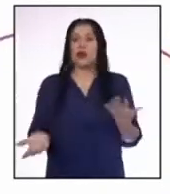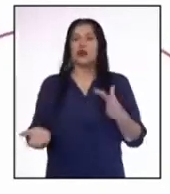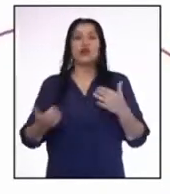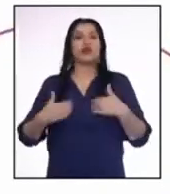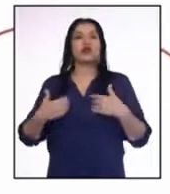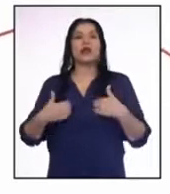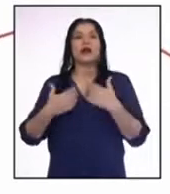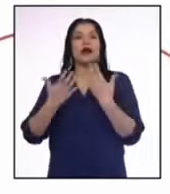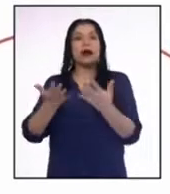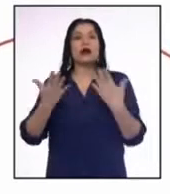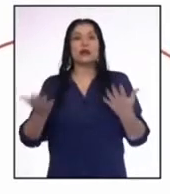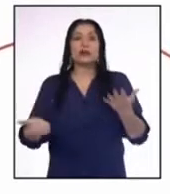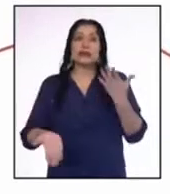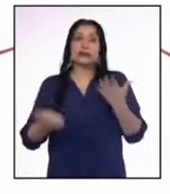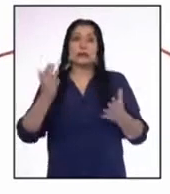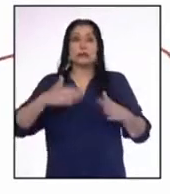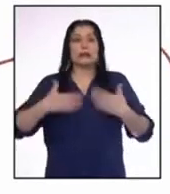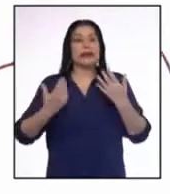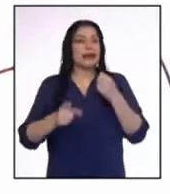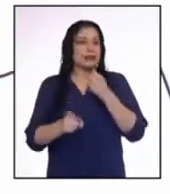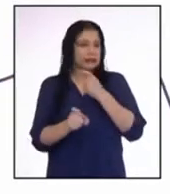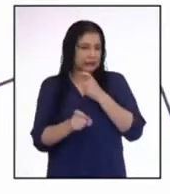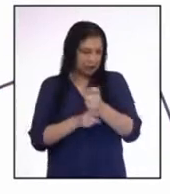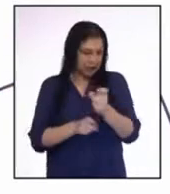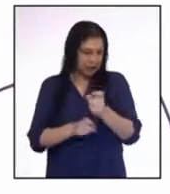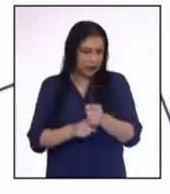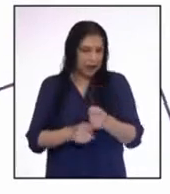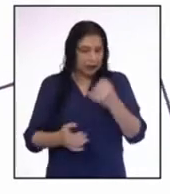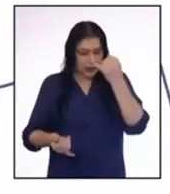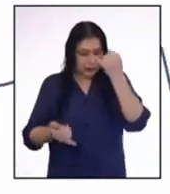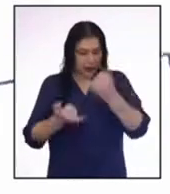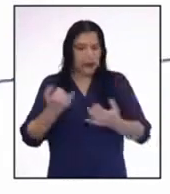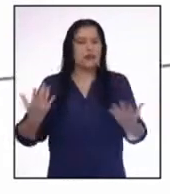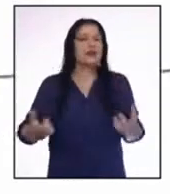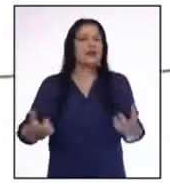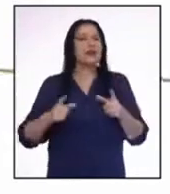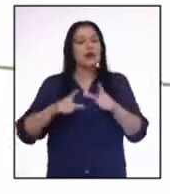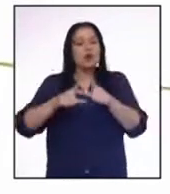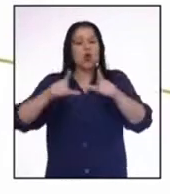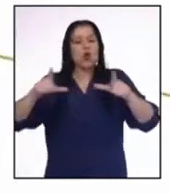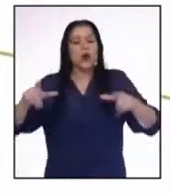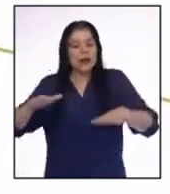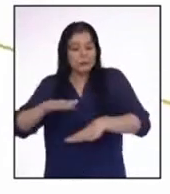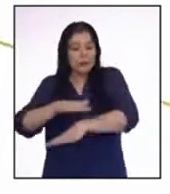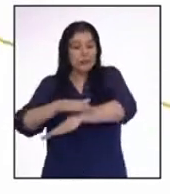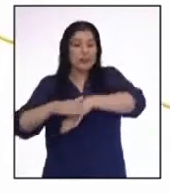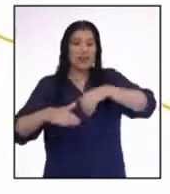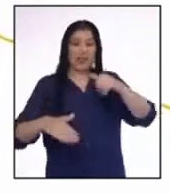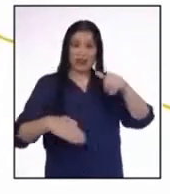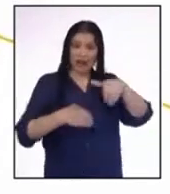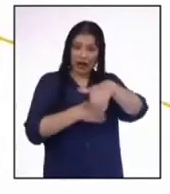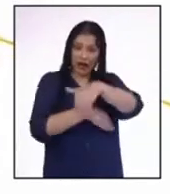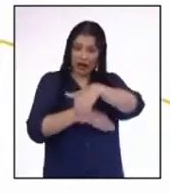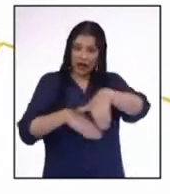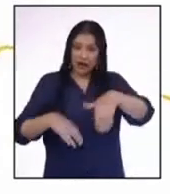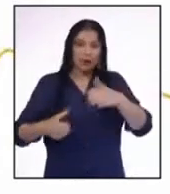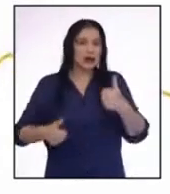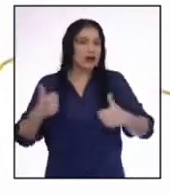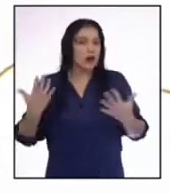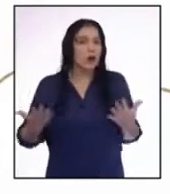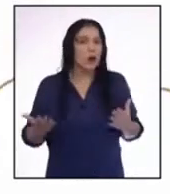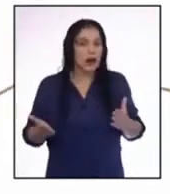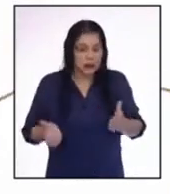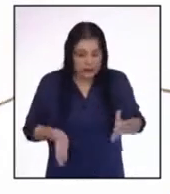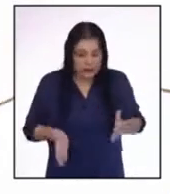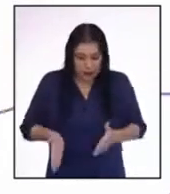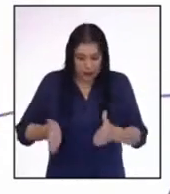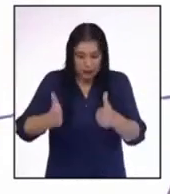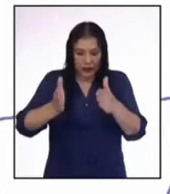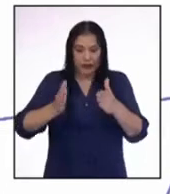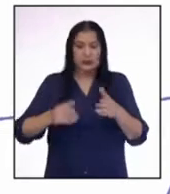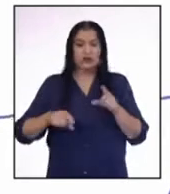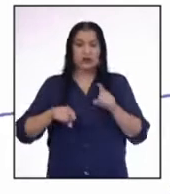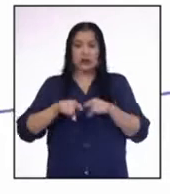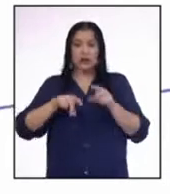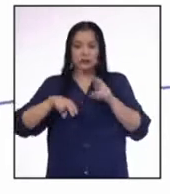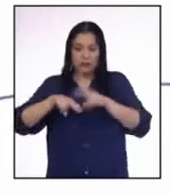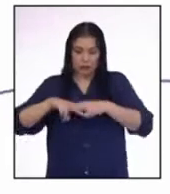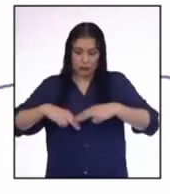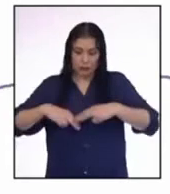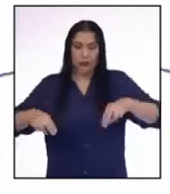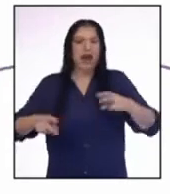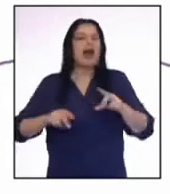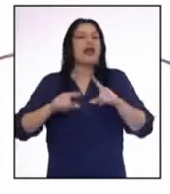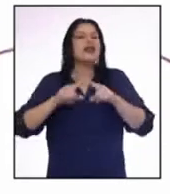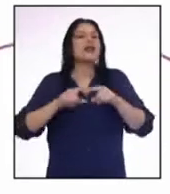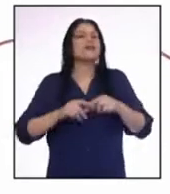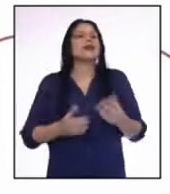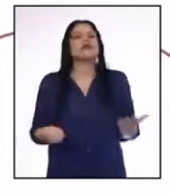pudieran causar daño. Y para terminar, las zonas de evacuación a la vía pública serían el pasadizo y la sala,